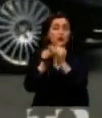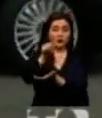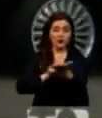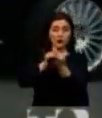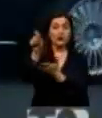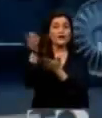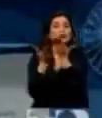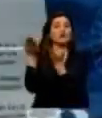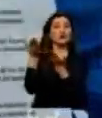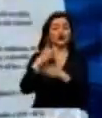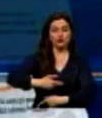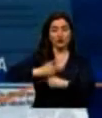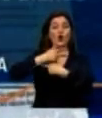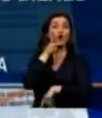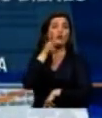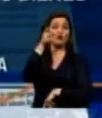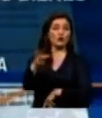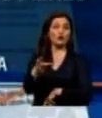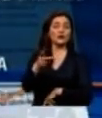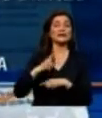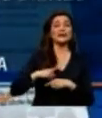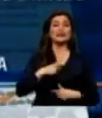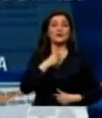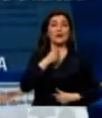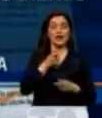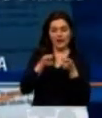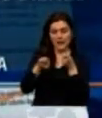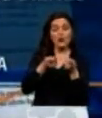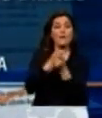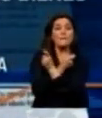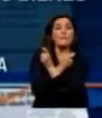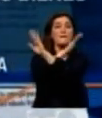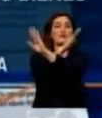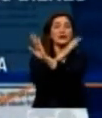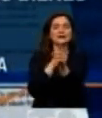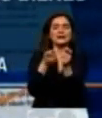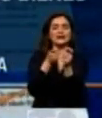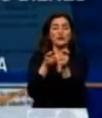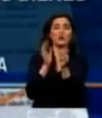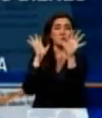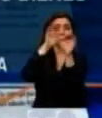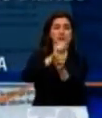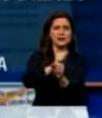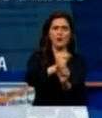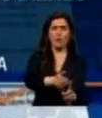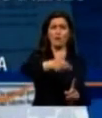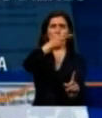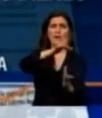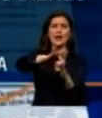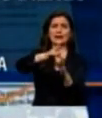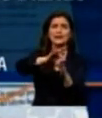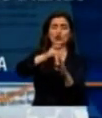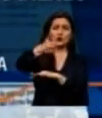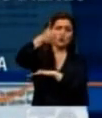Servicio de Protección Pública es una entidad de carácter civil, dirigida a prevenir y neutralizar la probabilidad de ocurrencia de los riesgos